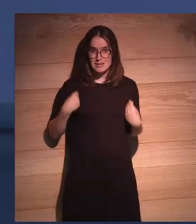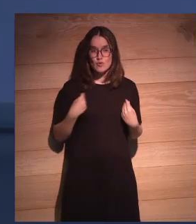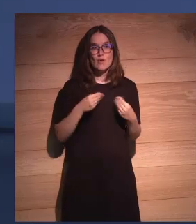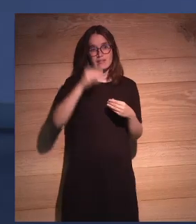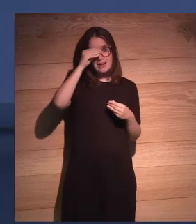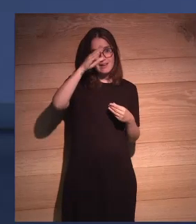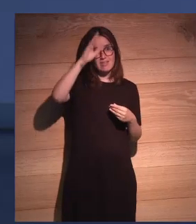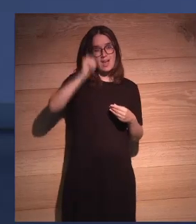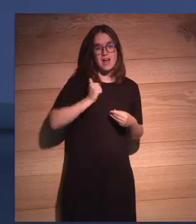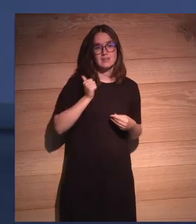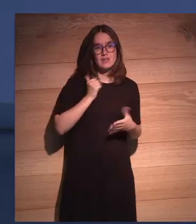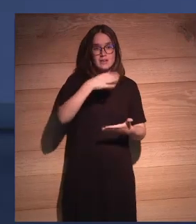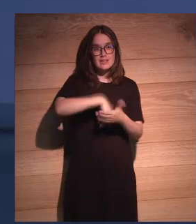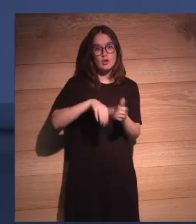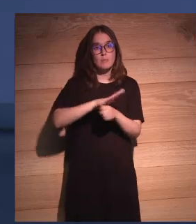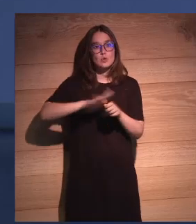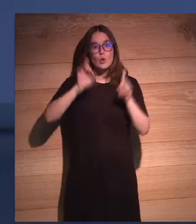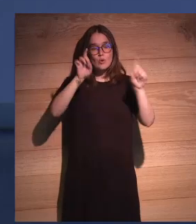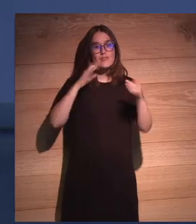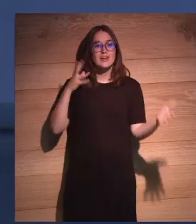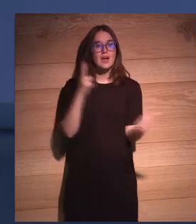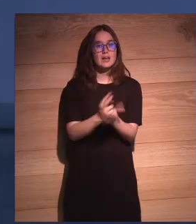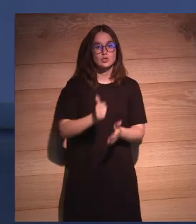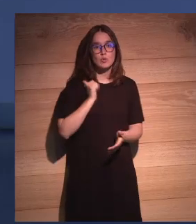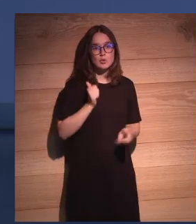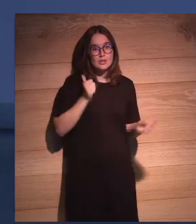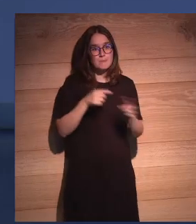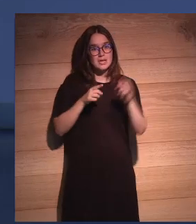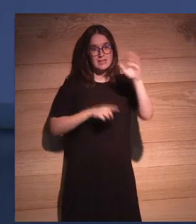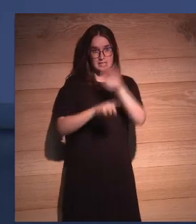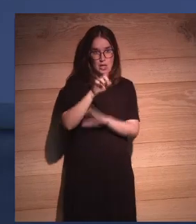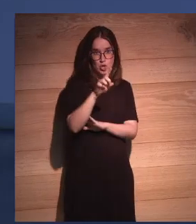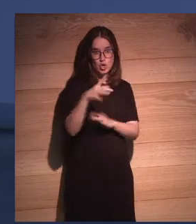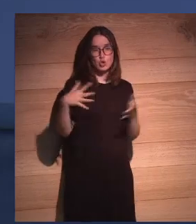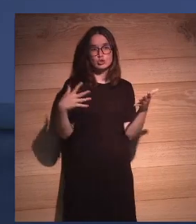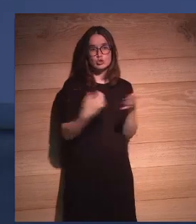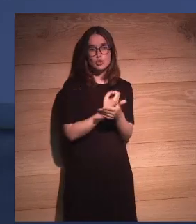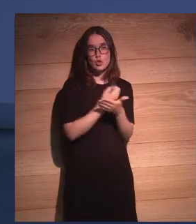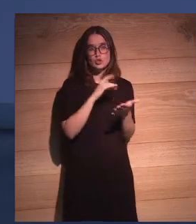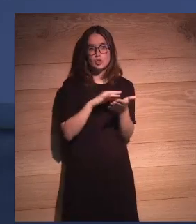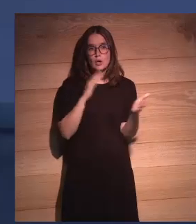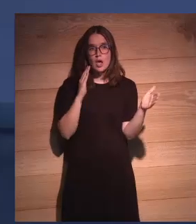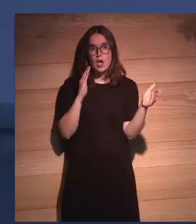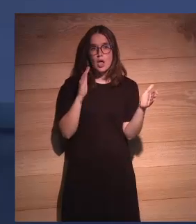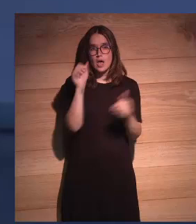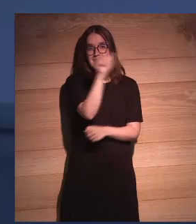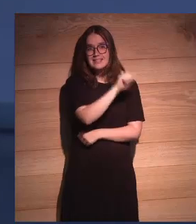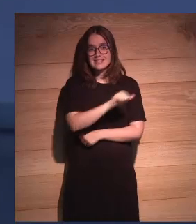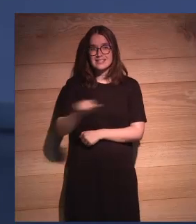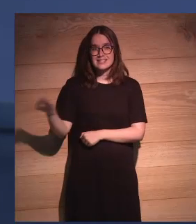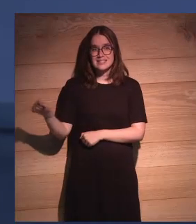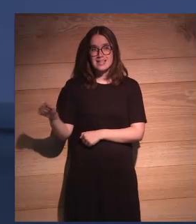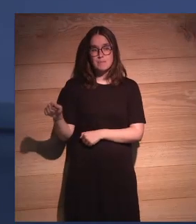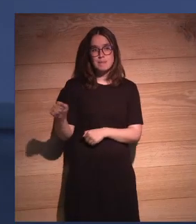Inteligencia Artificial en Educación, retos y oportunidades para el desarrollo. Todo fue durante la semana de la